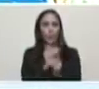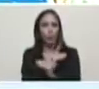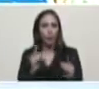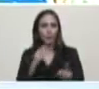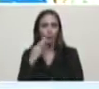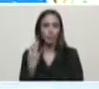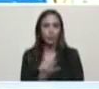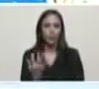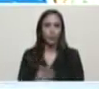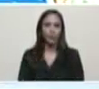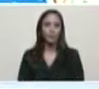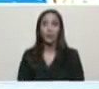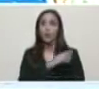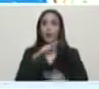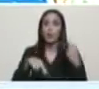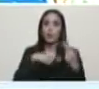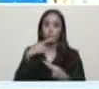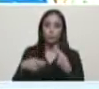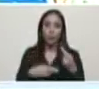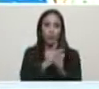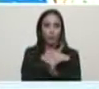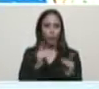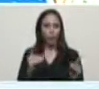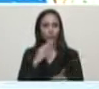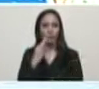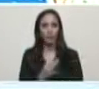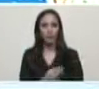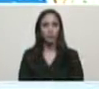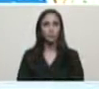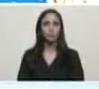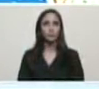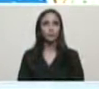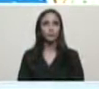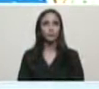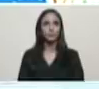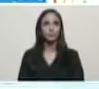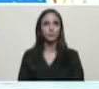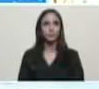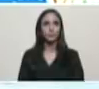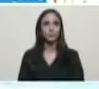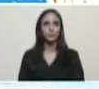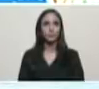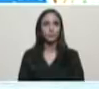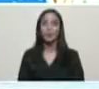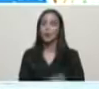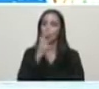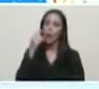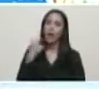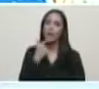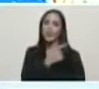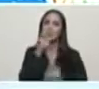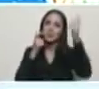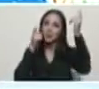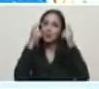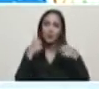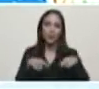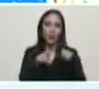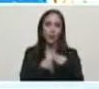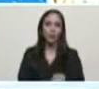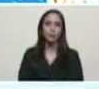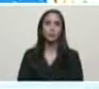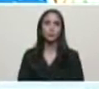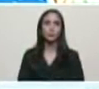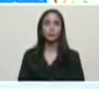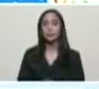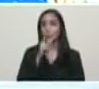democracia Revolucionaria como le gustaba decir y conceptualizar al comandante Chávez en